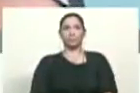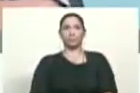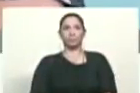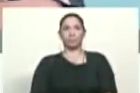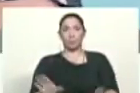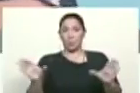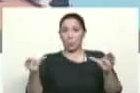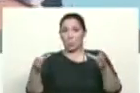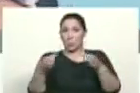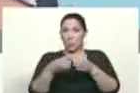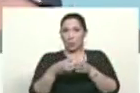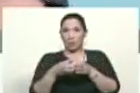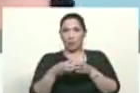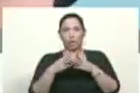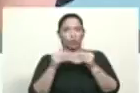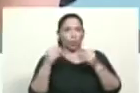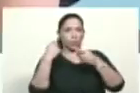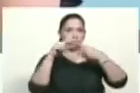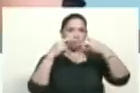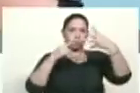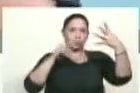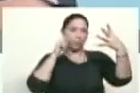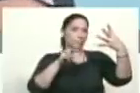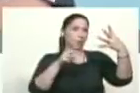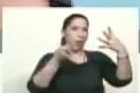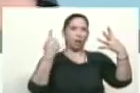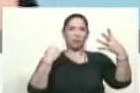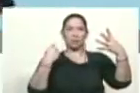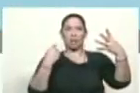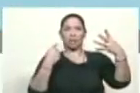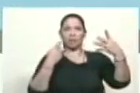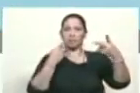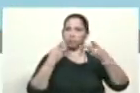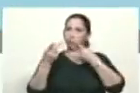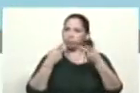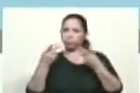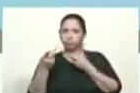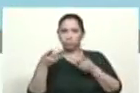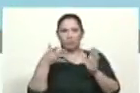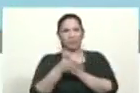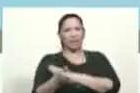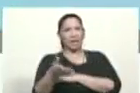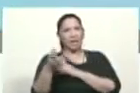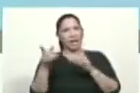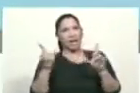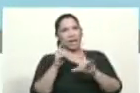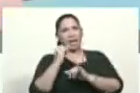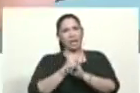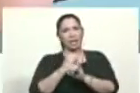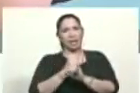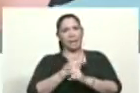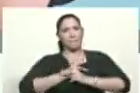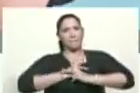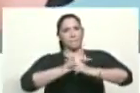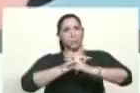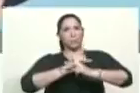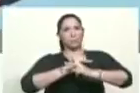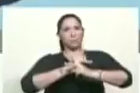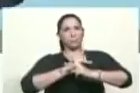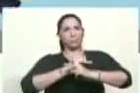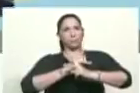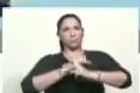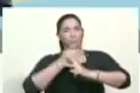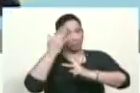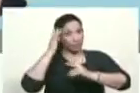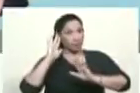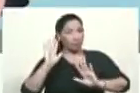reunir todo lo que se vio ayer, todos los comentarios que seguimos a través de las redes sociales, fue valentía. Le pareció al